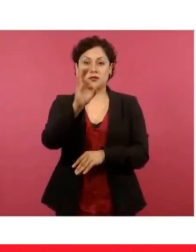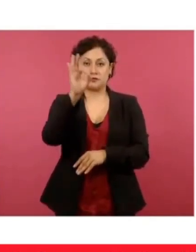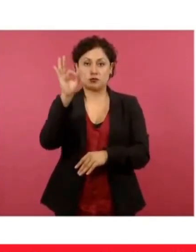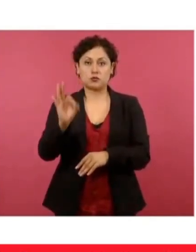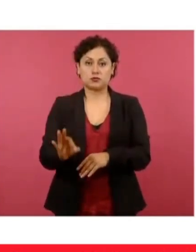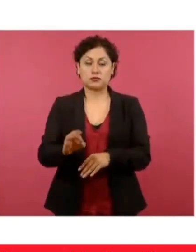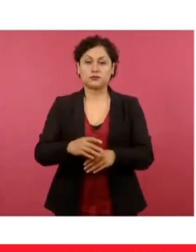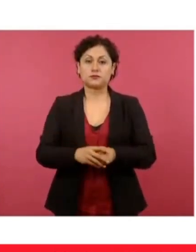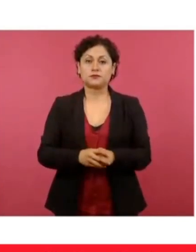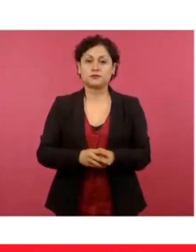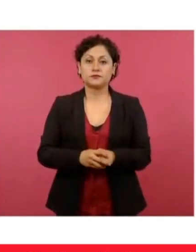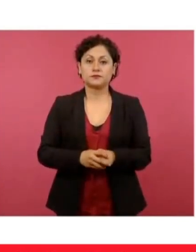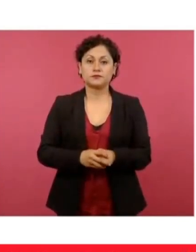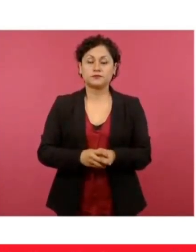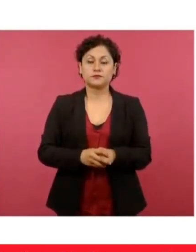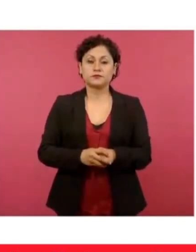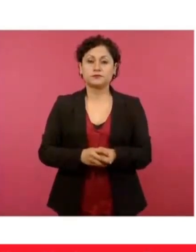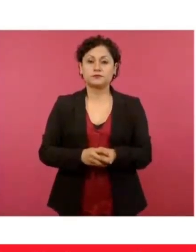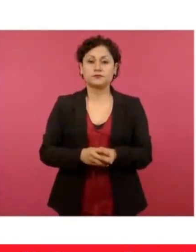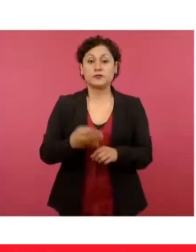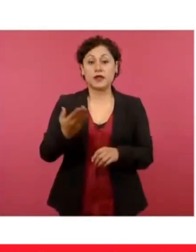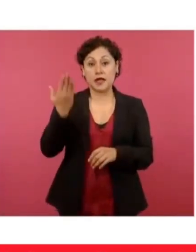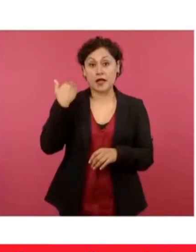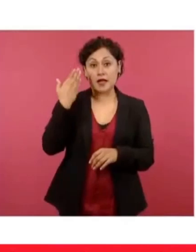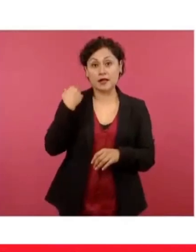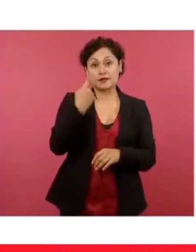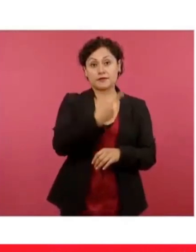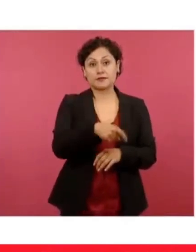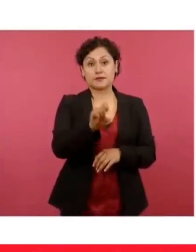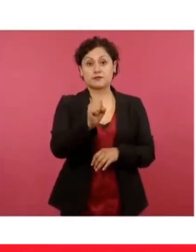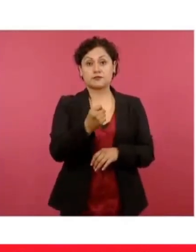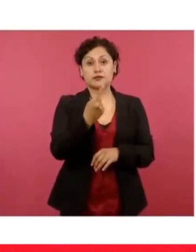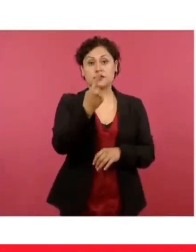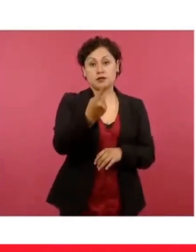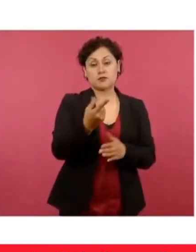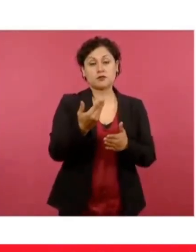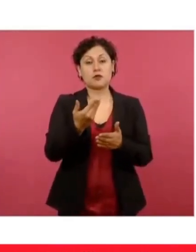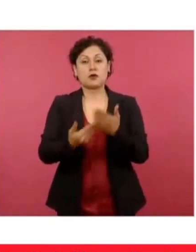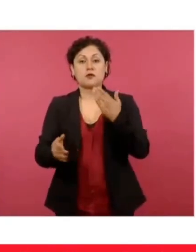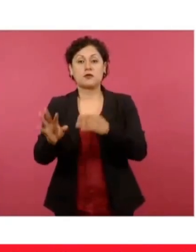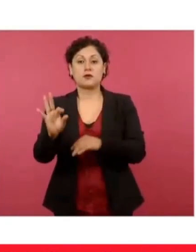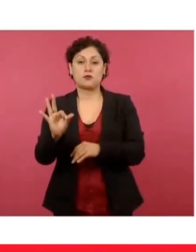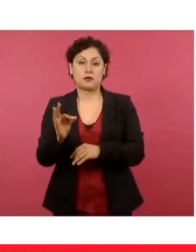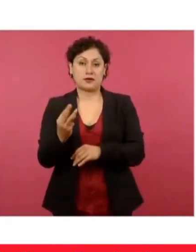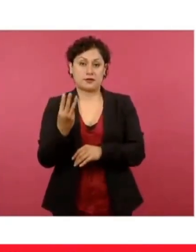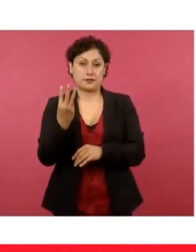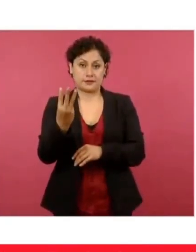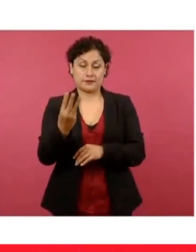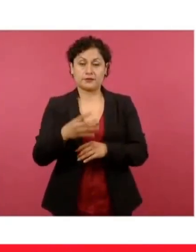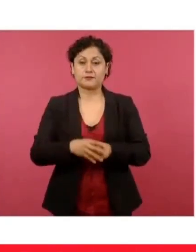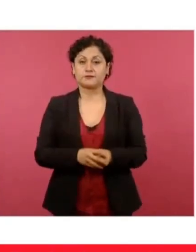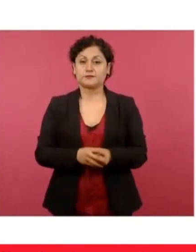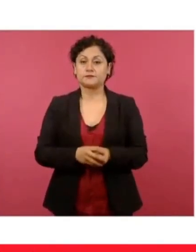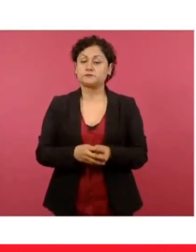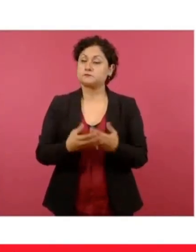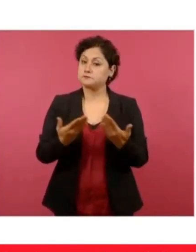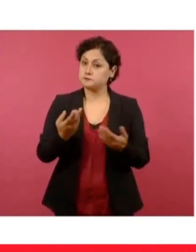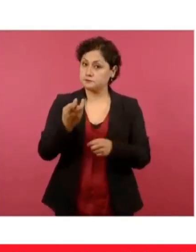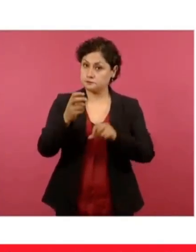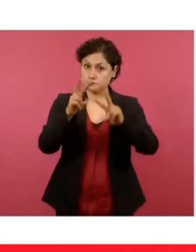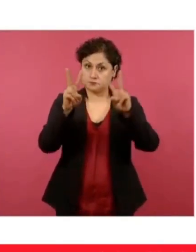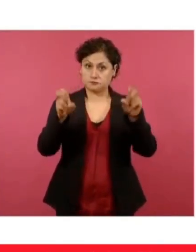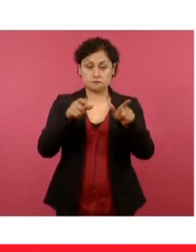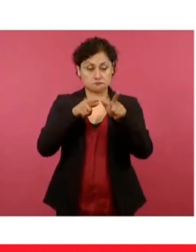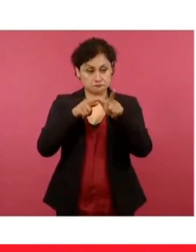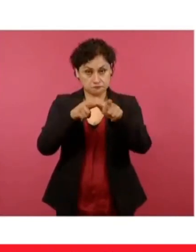eh al pasar de 161 a 43 delitos seguimos trabajando en este tema